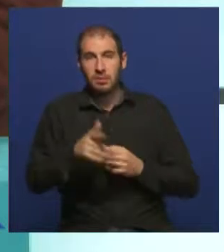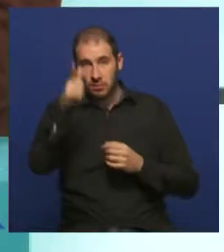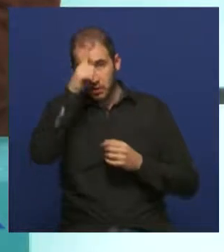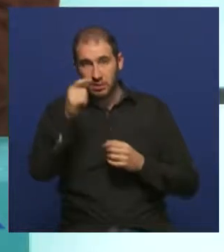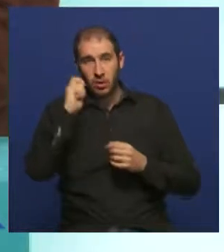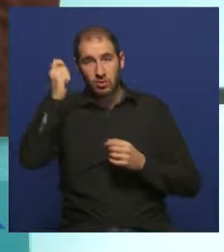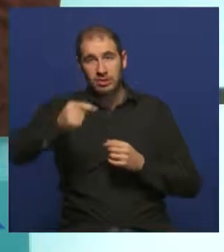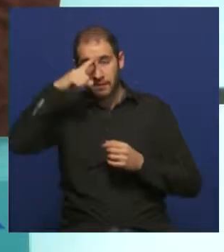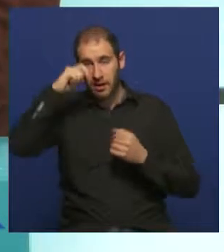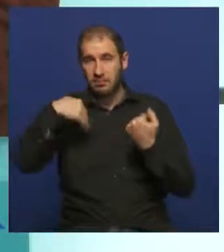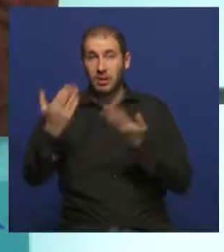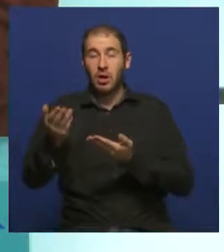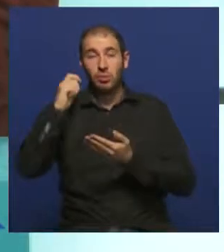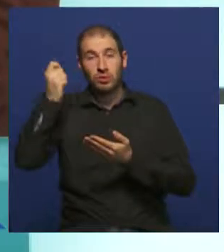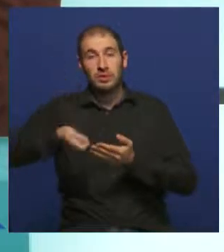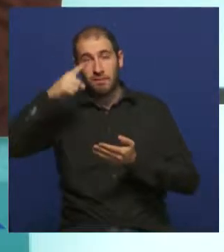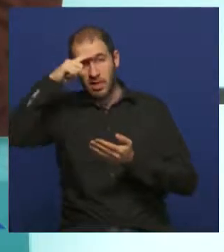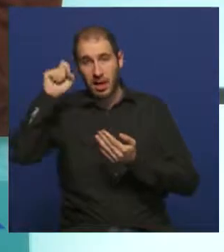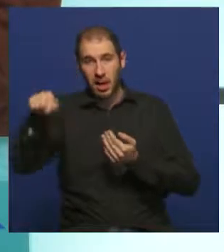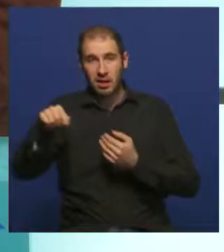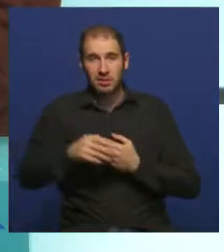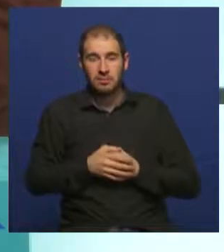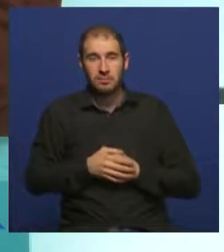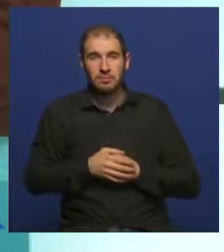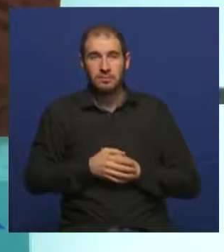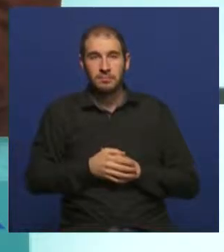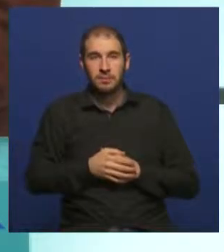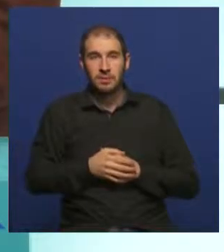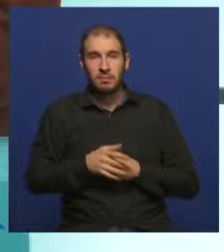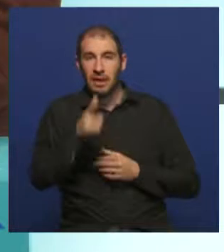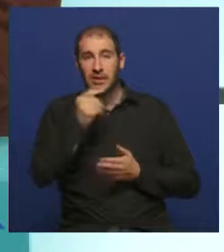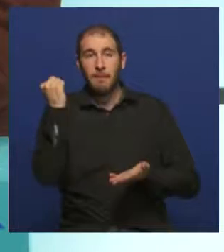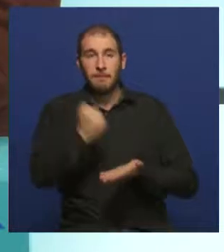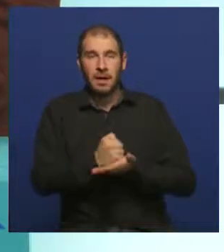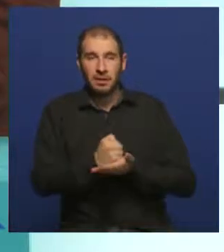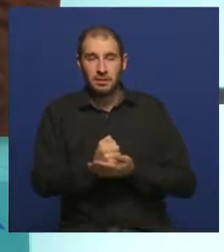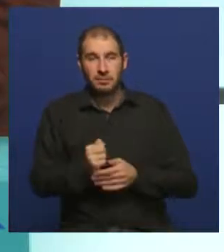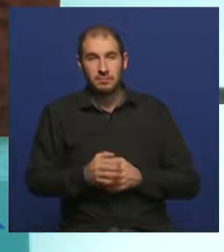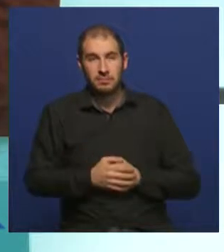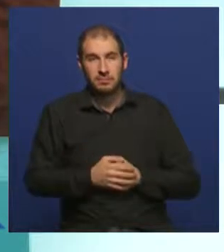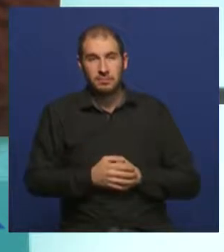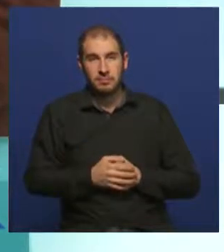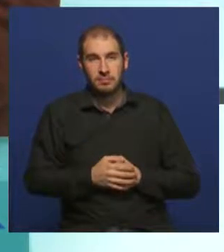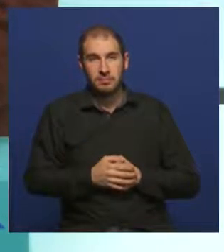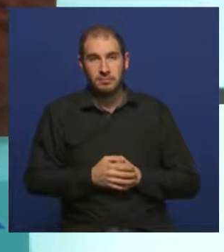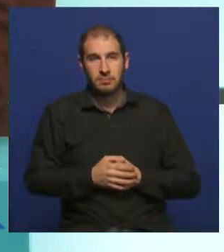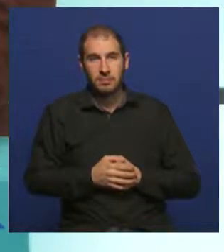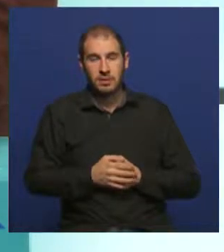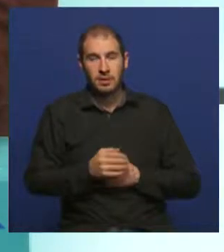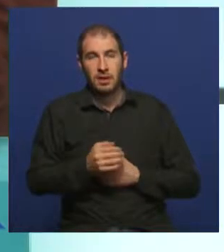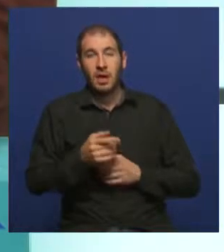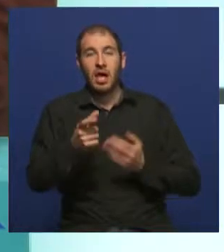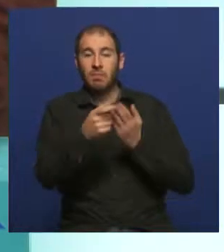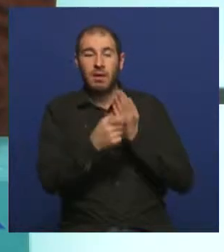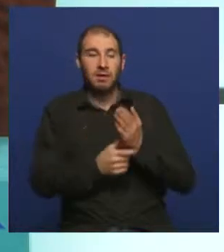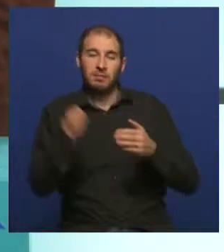a la justicia federal y la justicia federal con un sello los sobreseía el expediente,